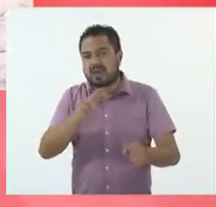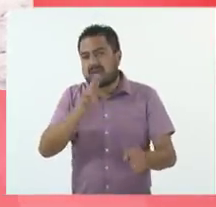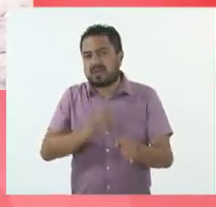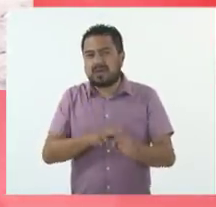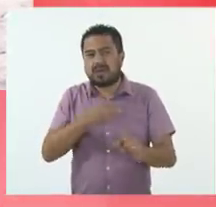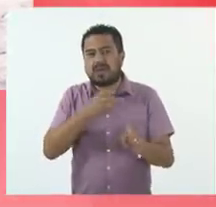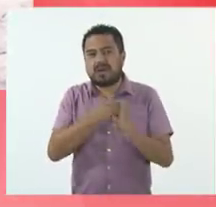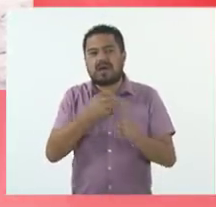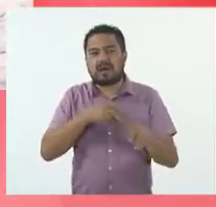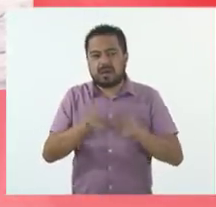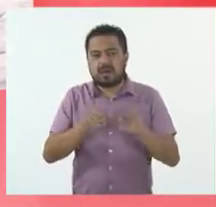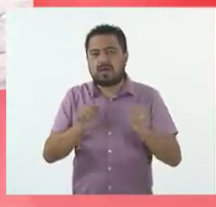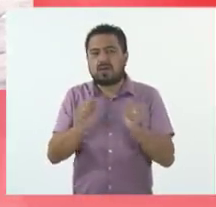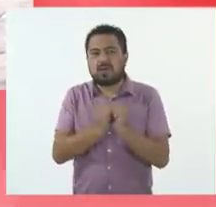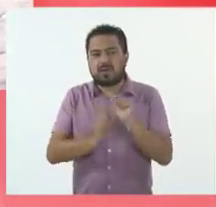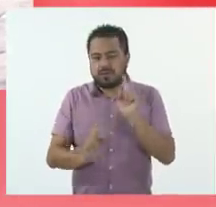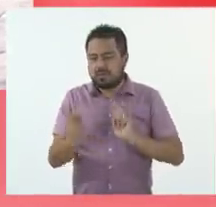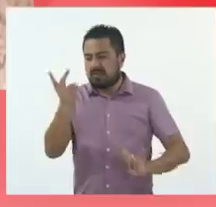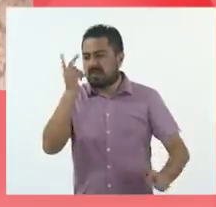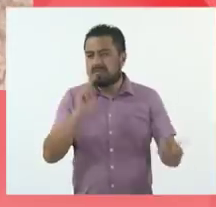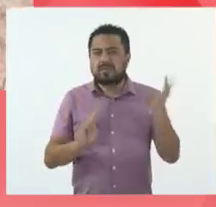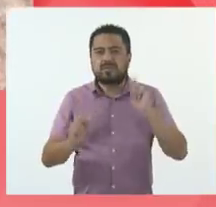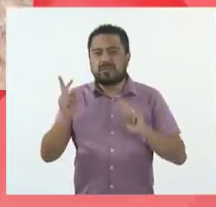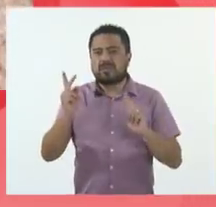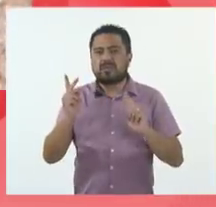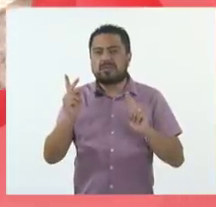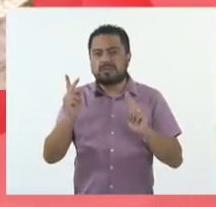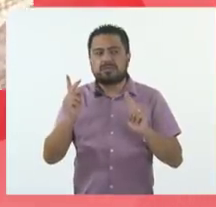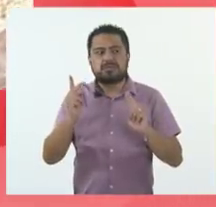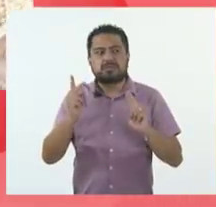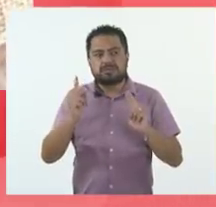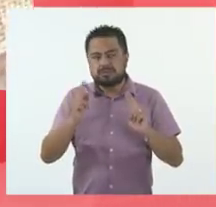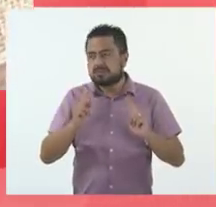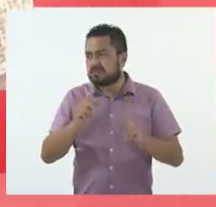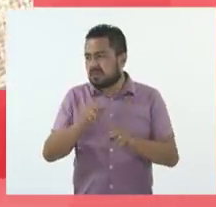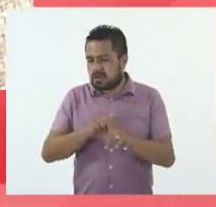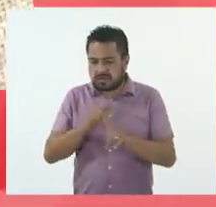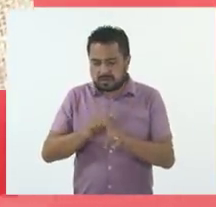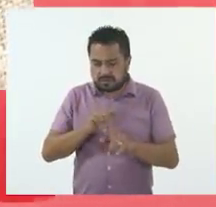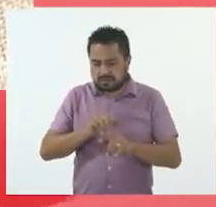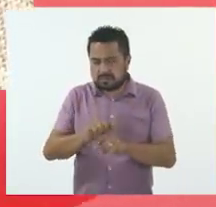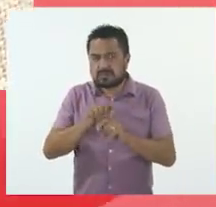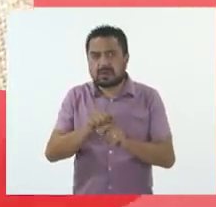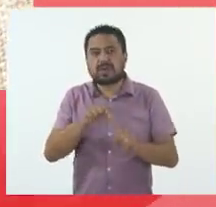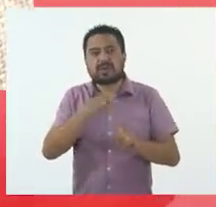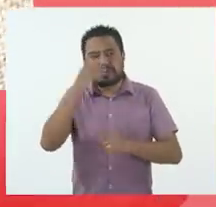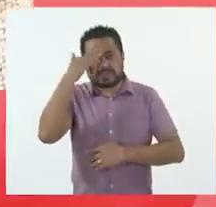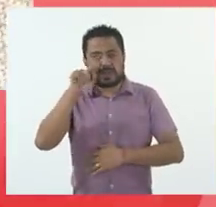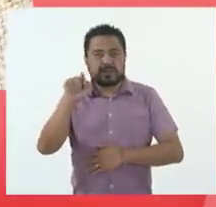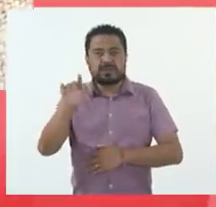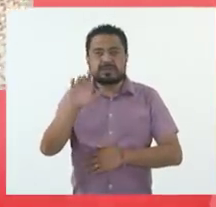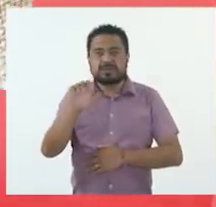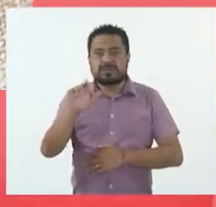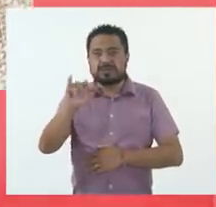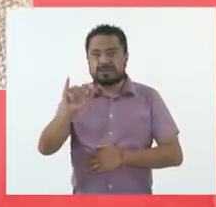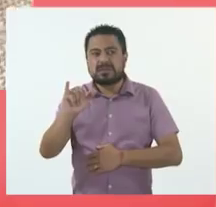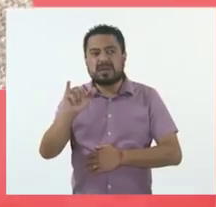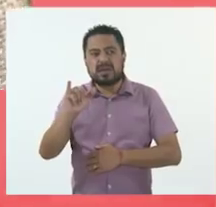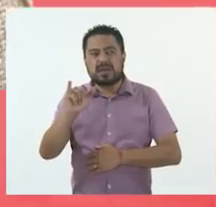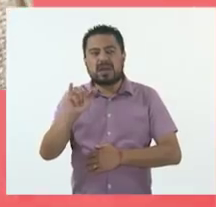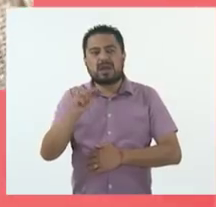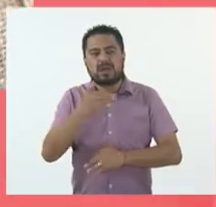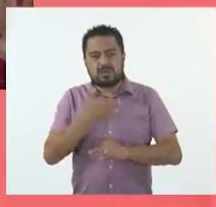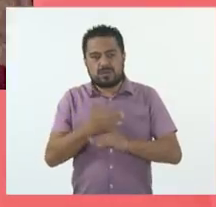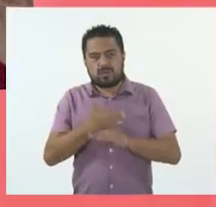Los trabajamos con plantas, los teñimos. Los que estábamos viendo que teñimos con la señora Ceci. Son teñidos y